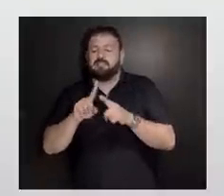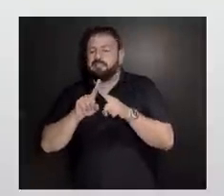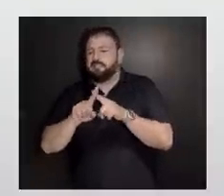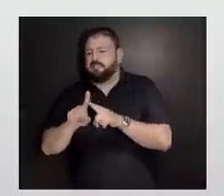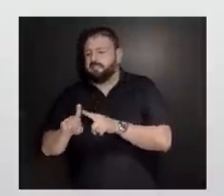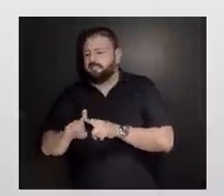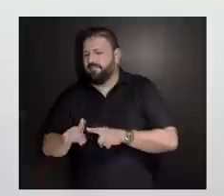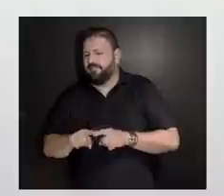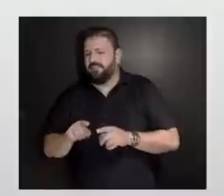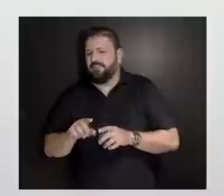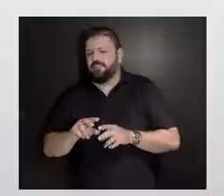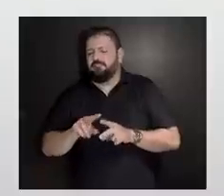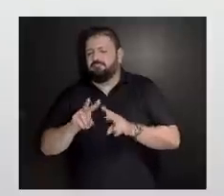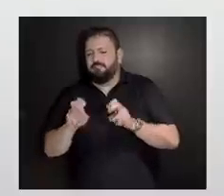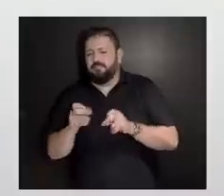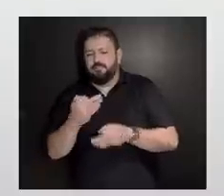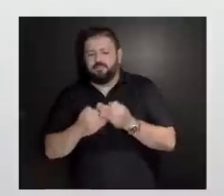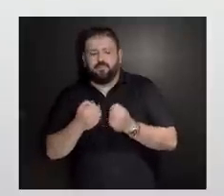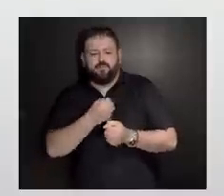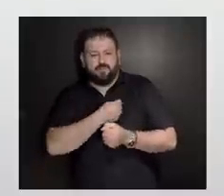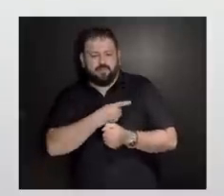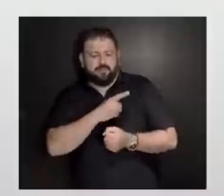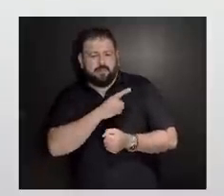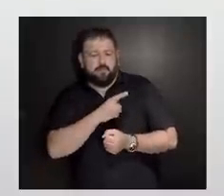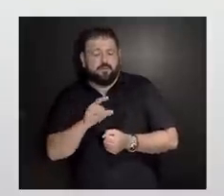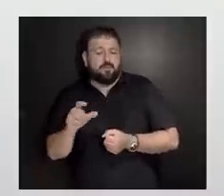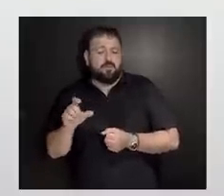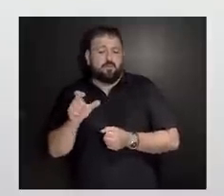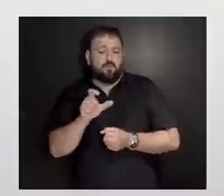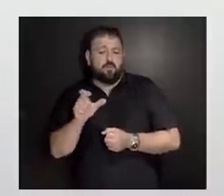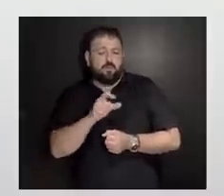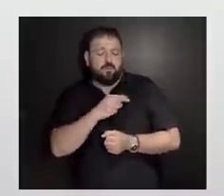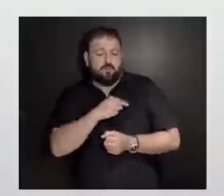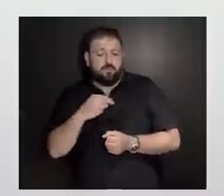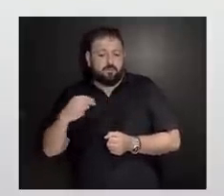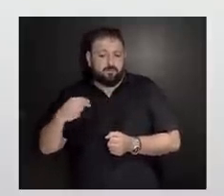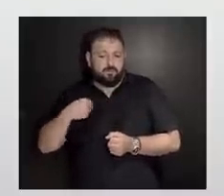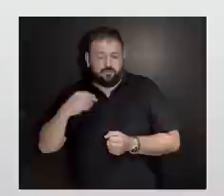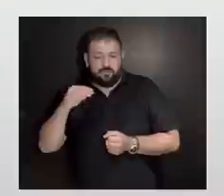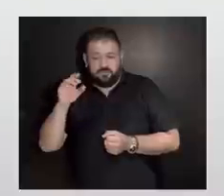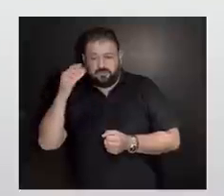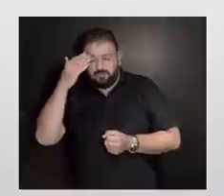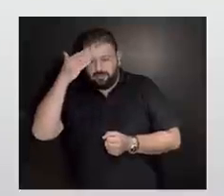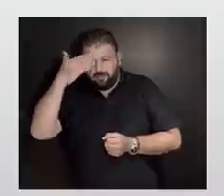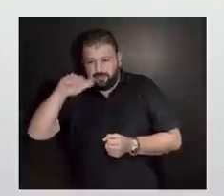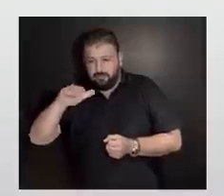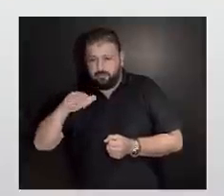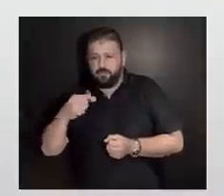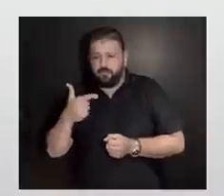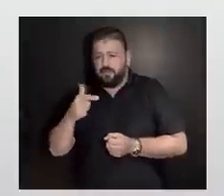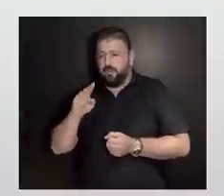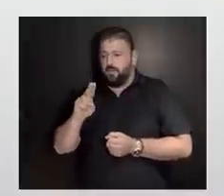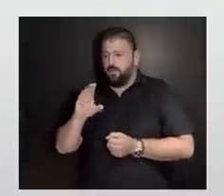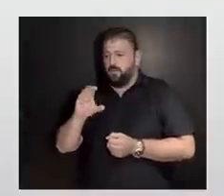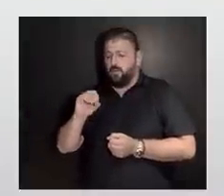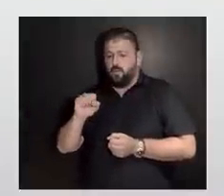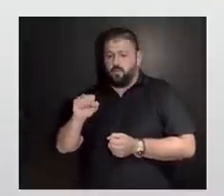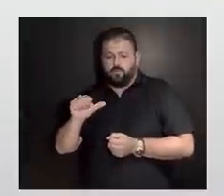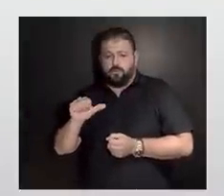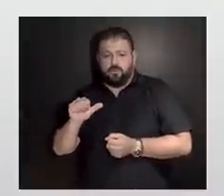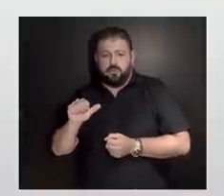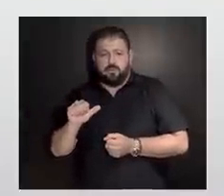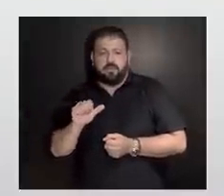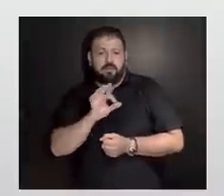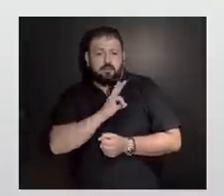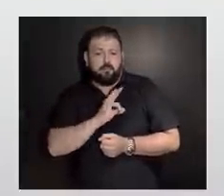polidipsia. Si nos ponemos a pensar en por qué la glucosa nos puede generar sed